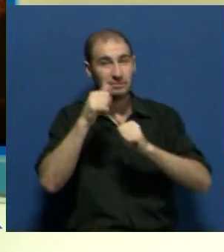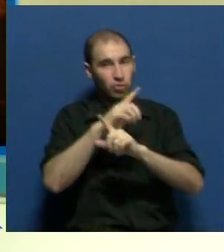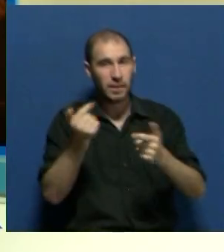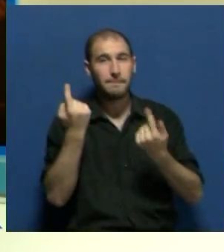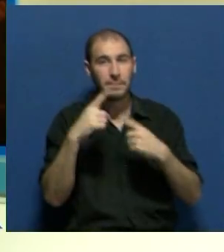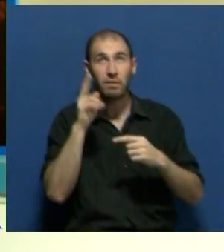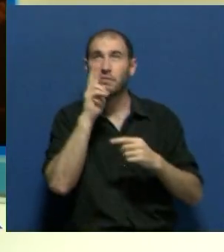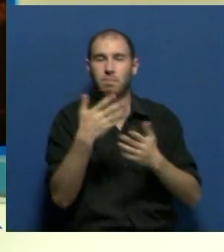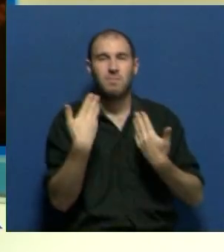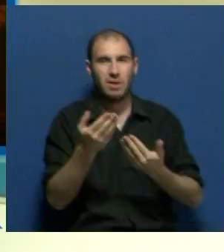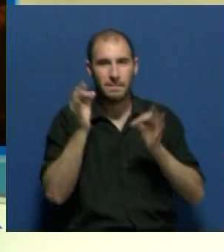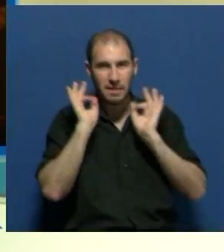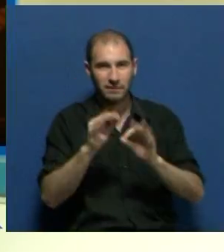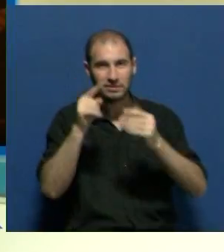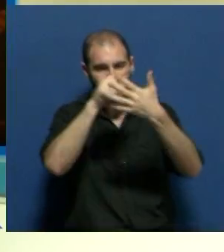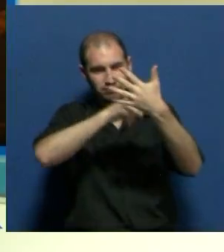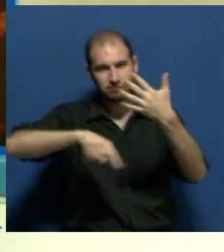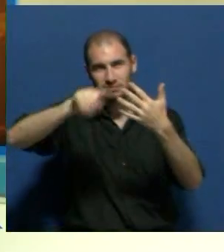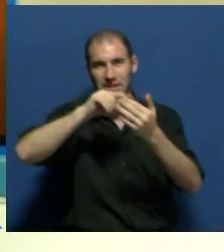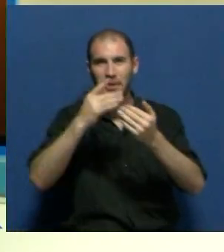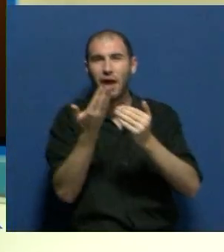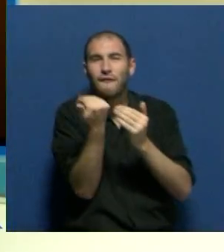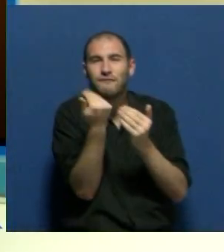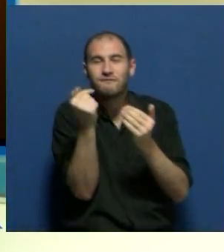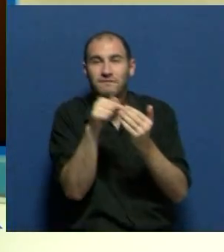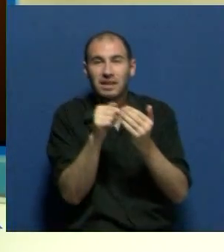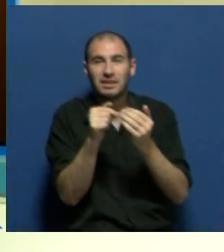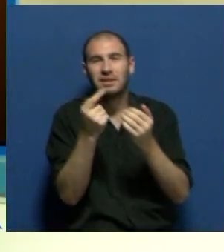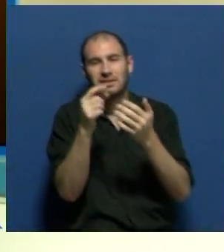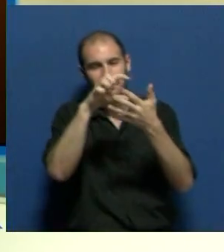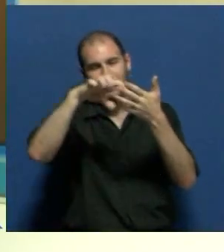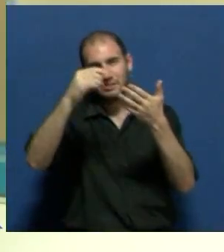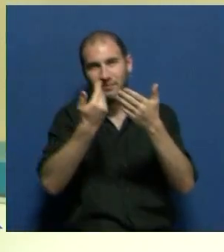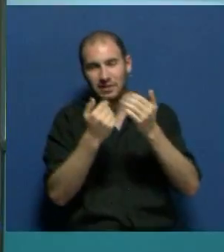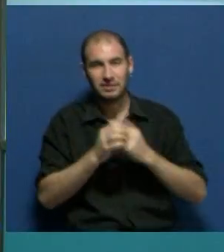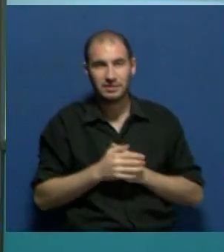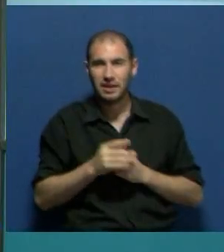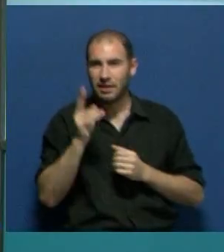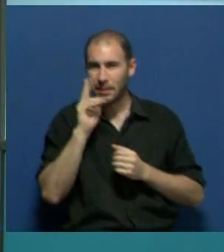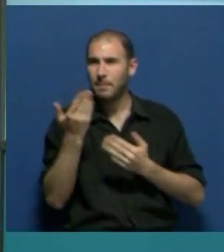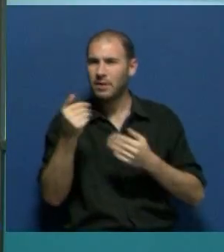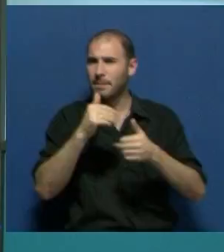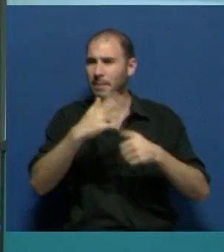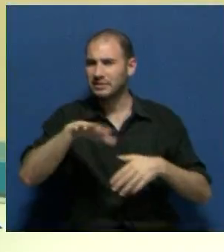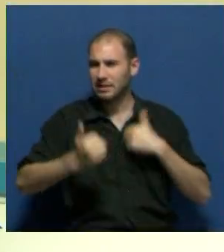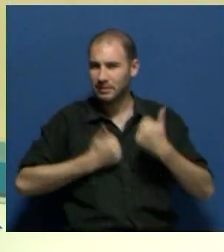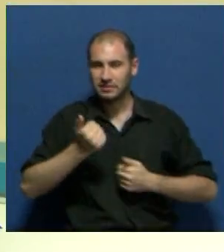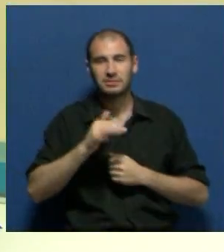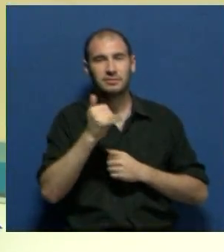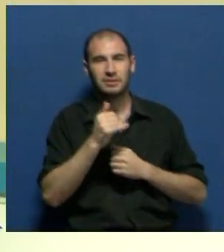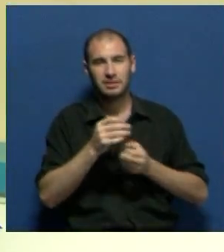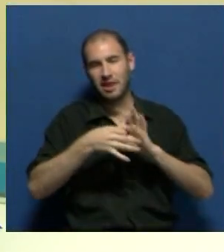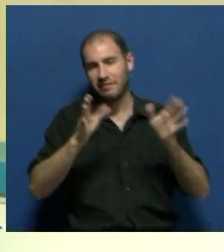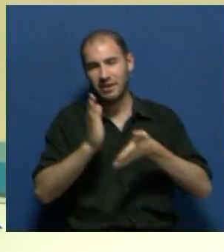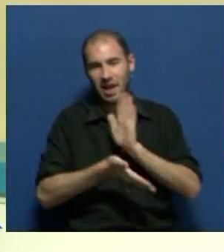que podamos ver perfectamente el disco y la falta que le hace a ese disco, la ausencia. ¿Y la gente se puede acercar ahí a la Plaza Independencia? Totalmente libre